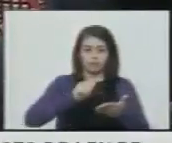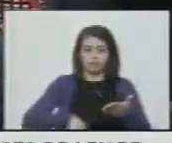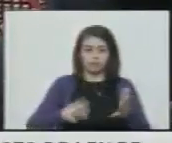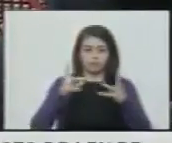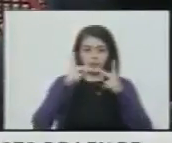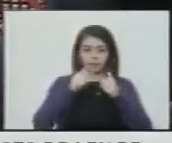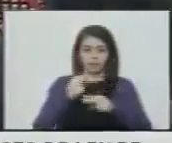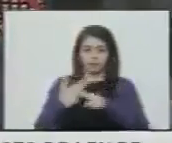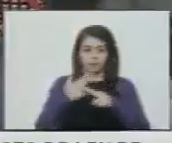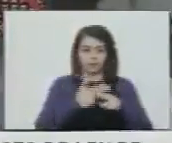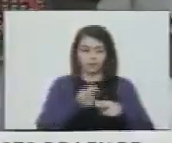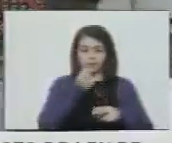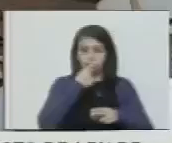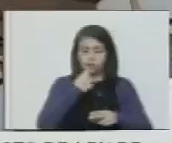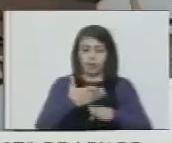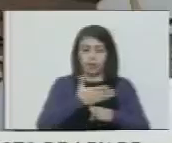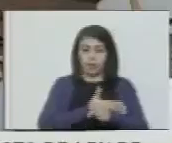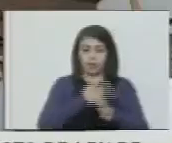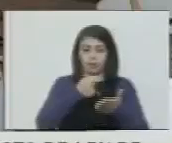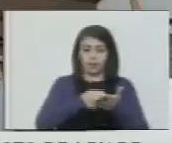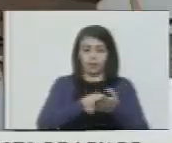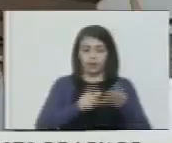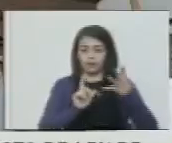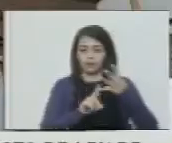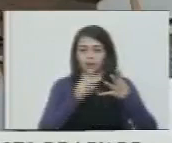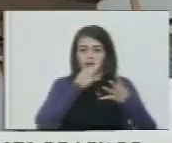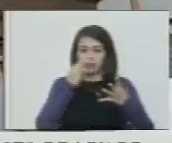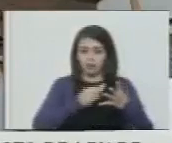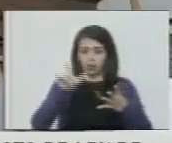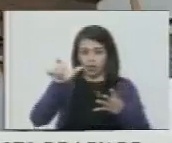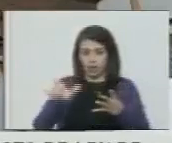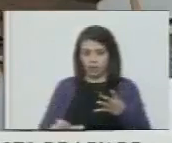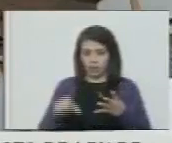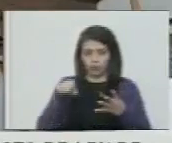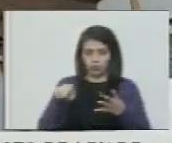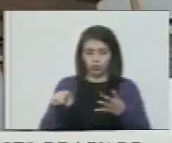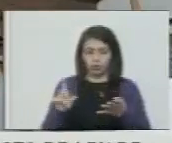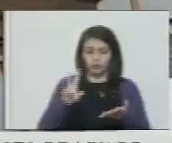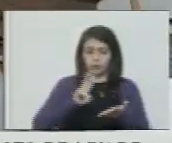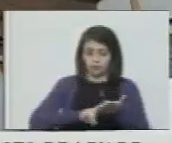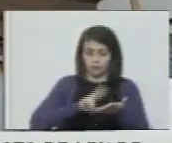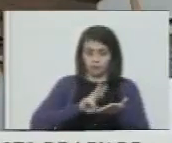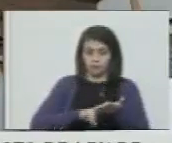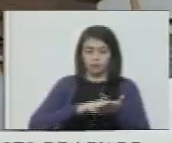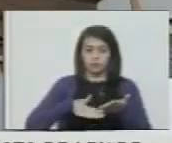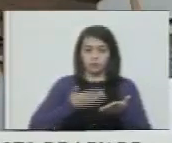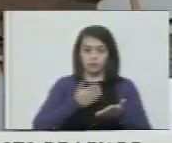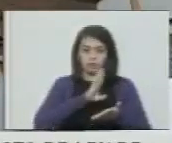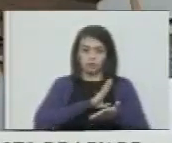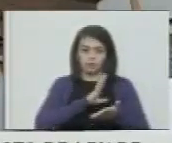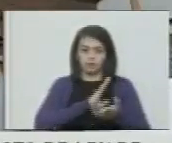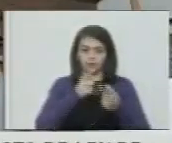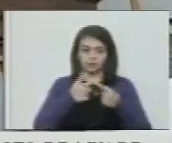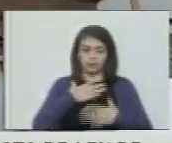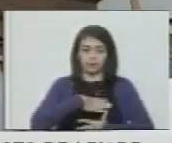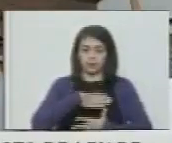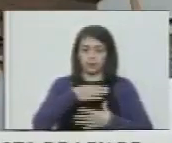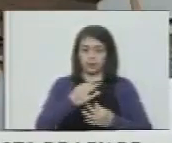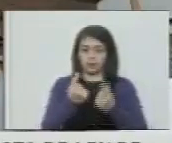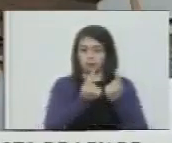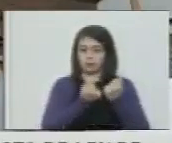administración de riesgo o de medicina prepagada. 4. Asegurado. Persona que en sí misma, en sus bienes o en sus